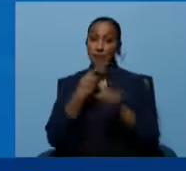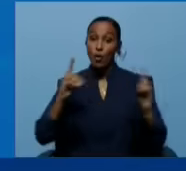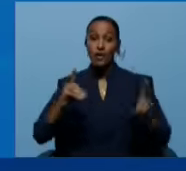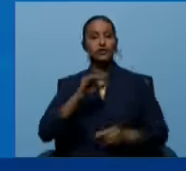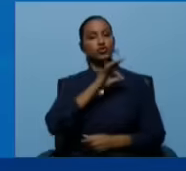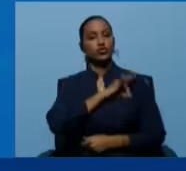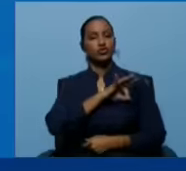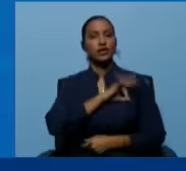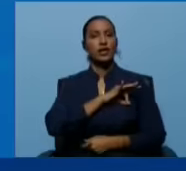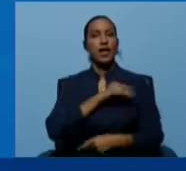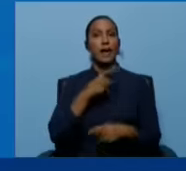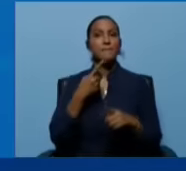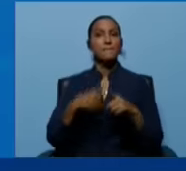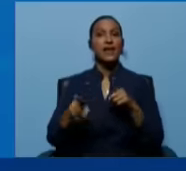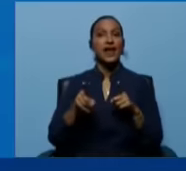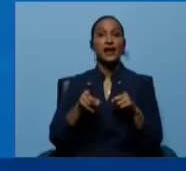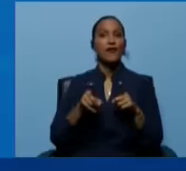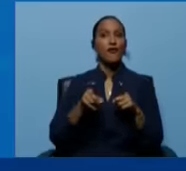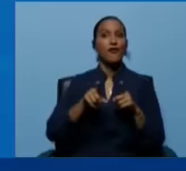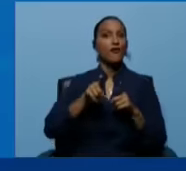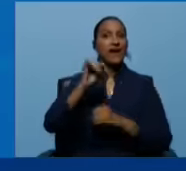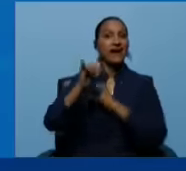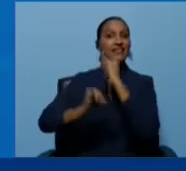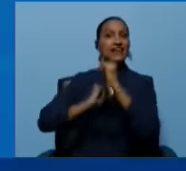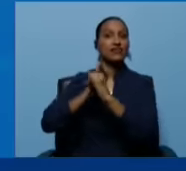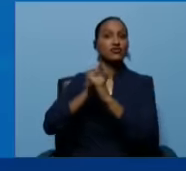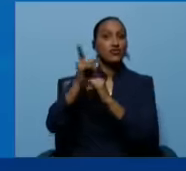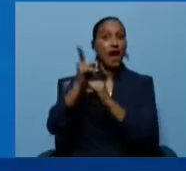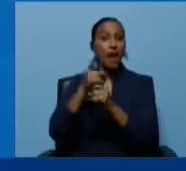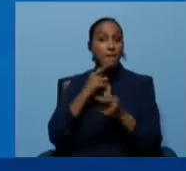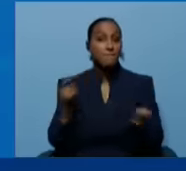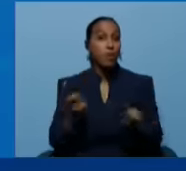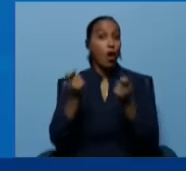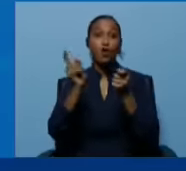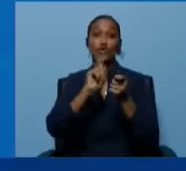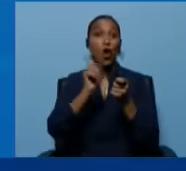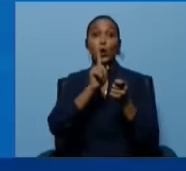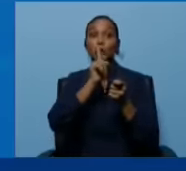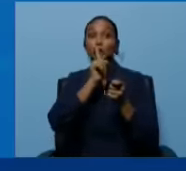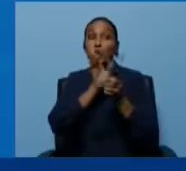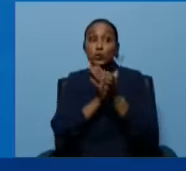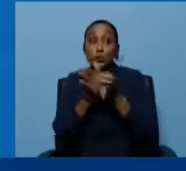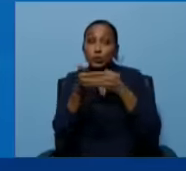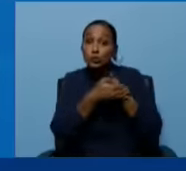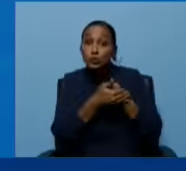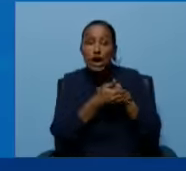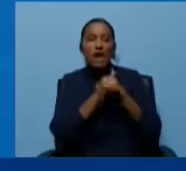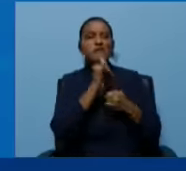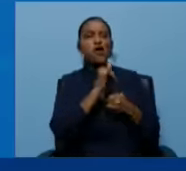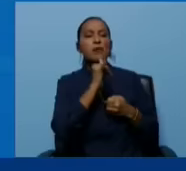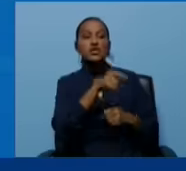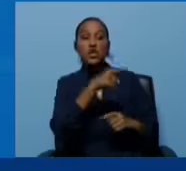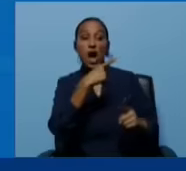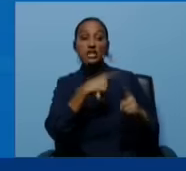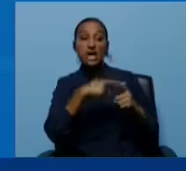Pero lo tapan, lo callan, lo invisibilizan, no existe. Pero nosotros